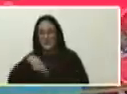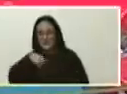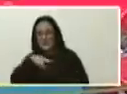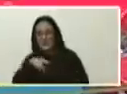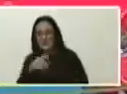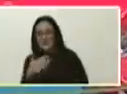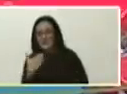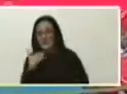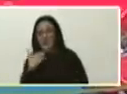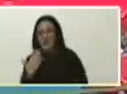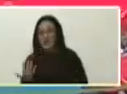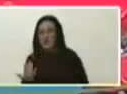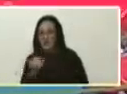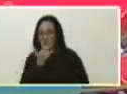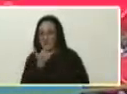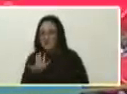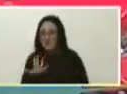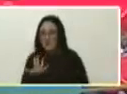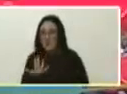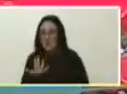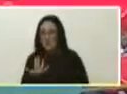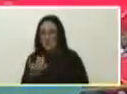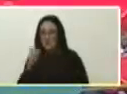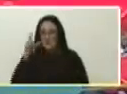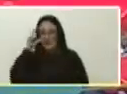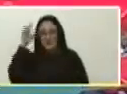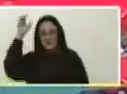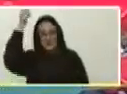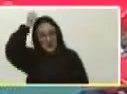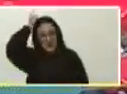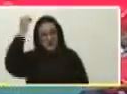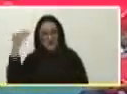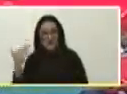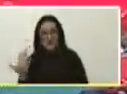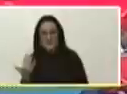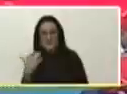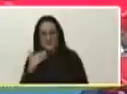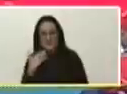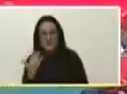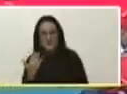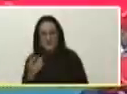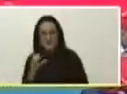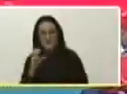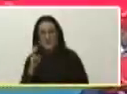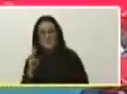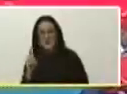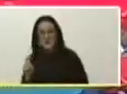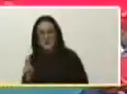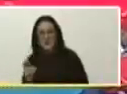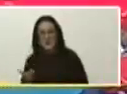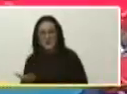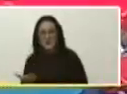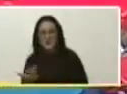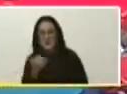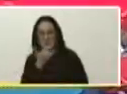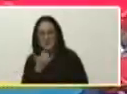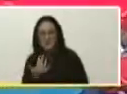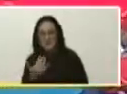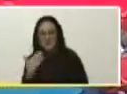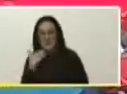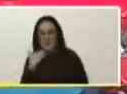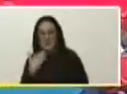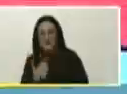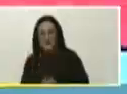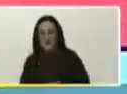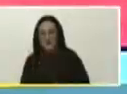Mira, está fallando algo. Alfred Nazaret, están fallando los CPT, está